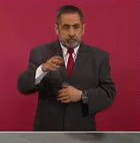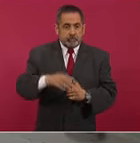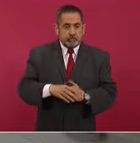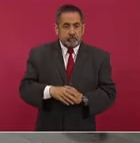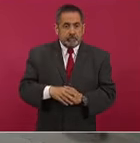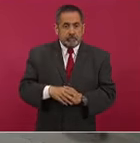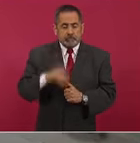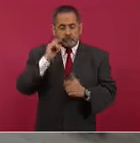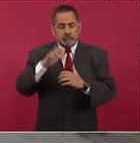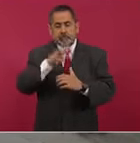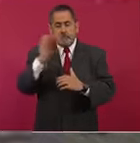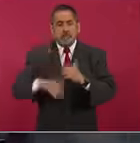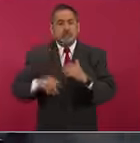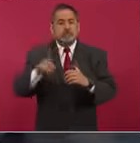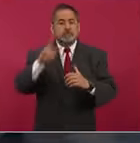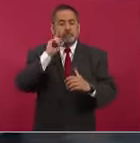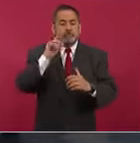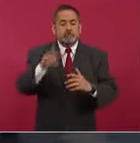se terminó.